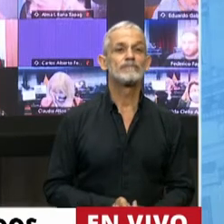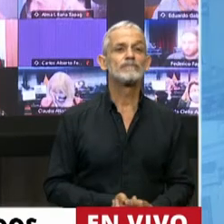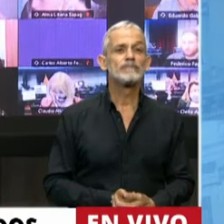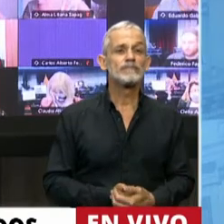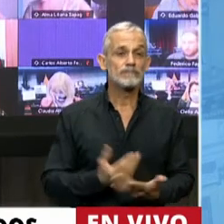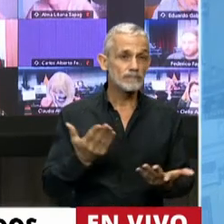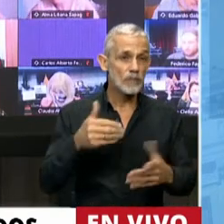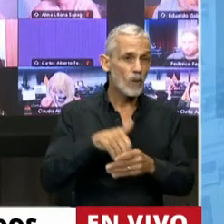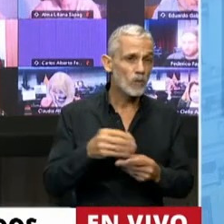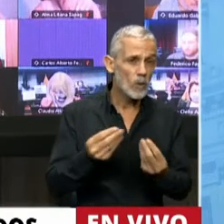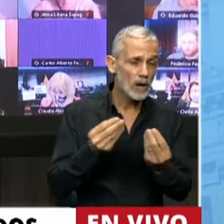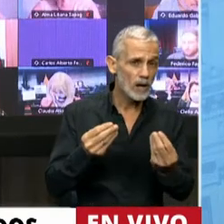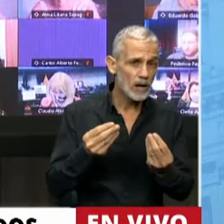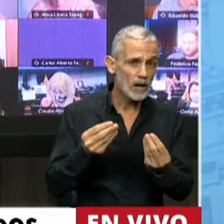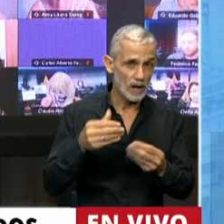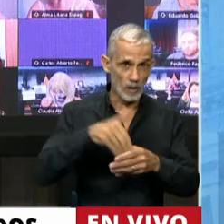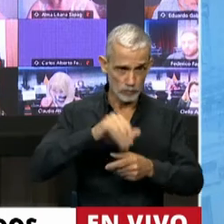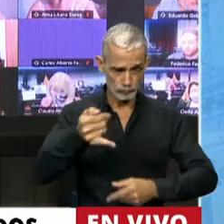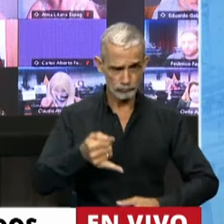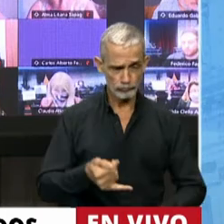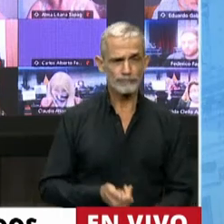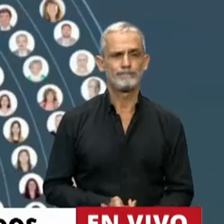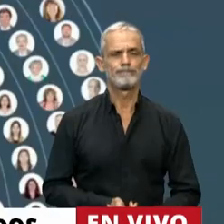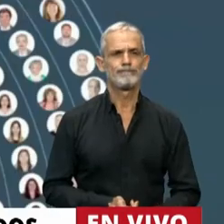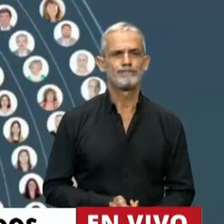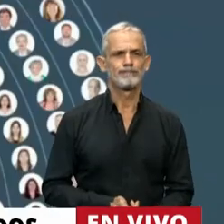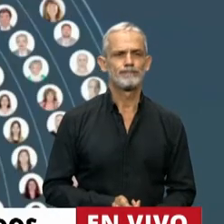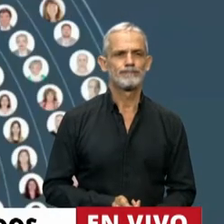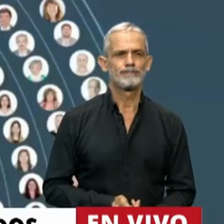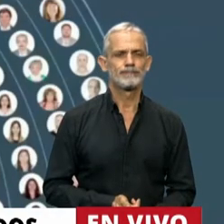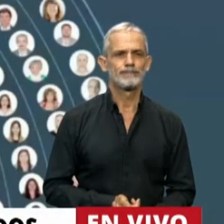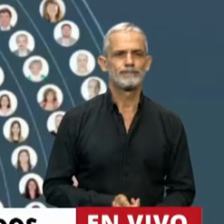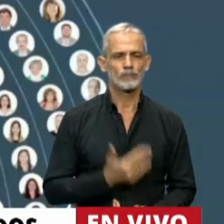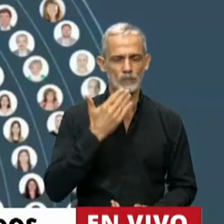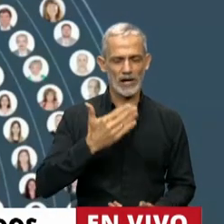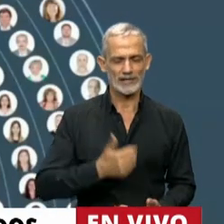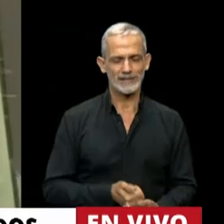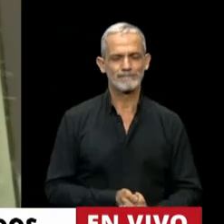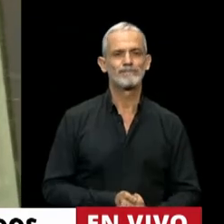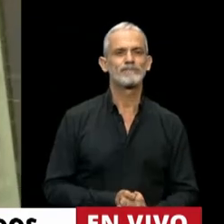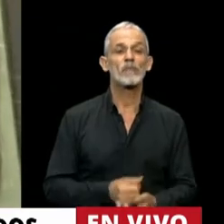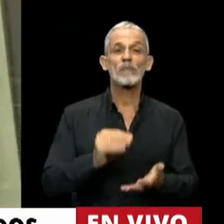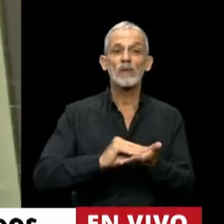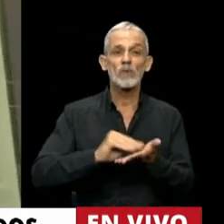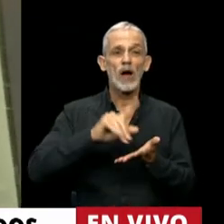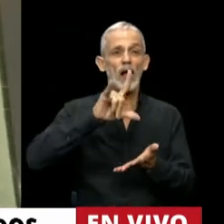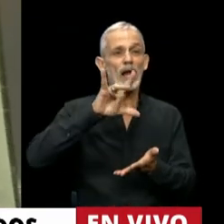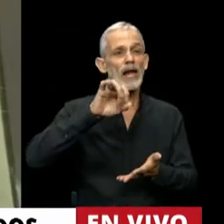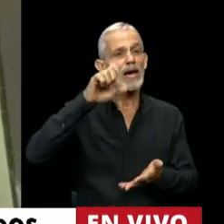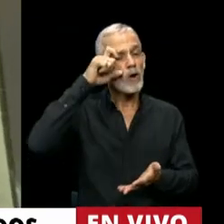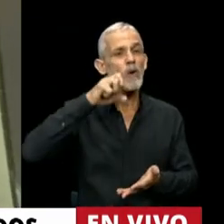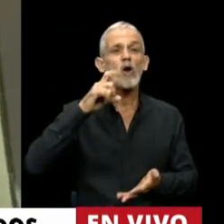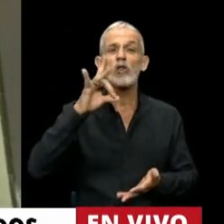¿Sentido su voto, diputada? Afirmativo. Afirmativo, presidente. Gracias. Sí. Diputado Leopoldo Moró.